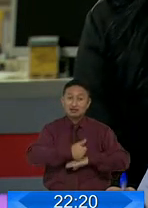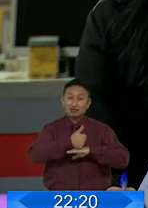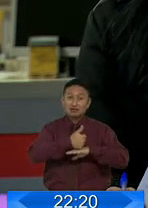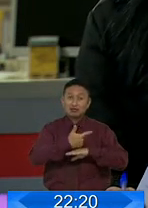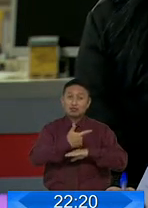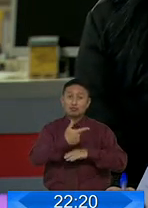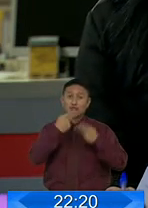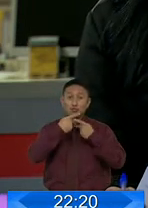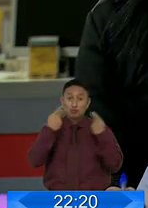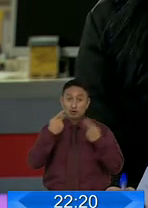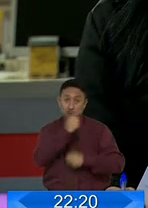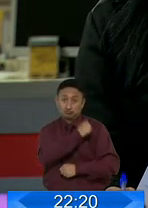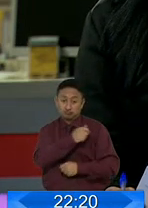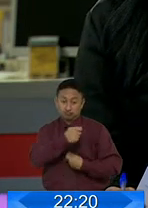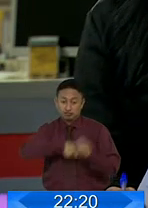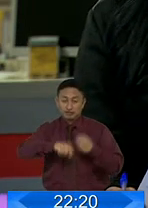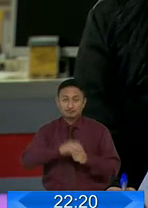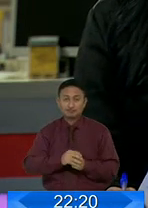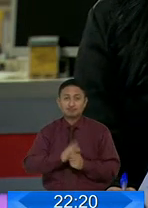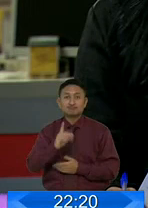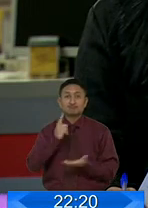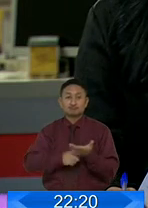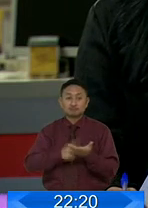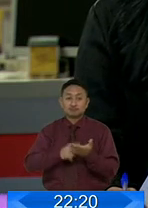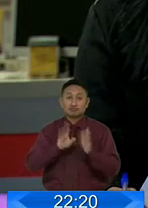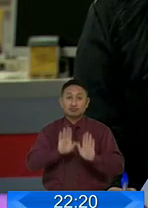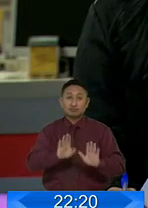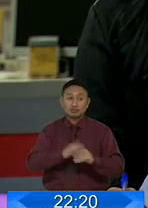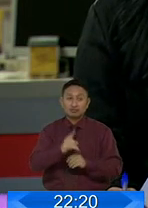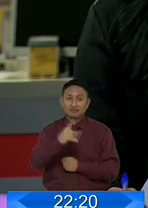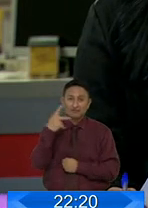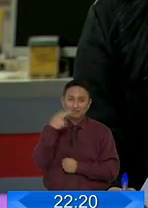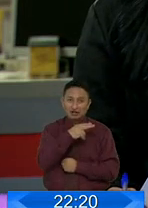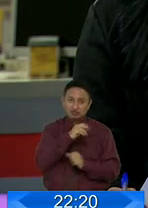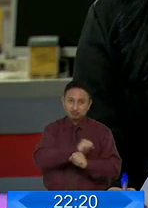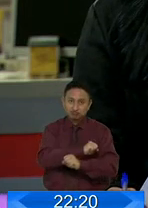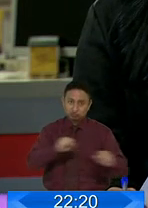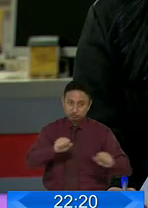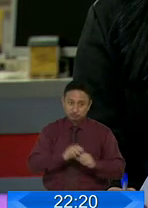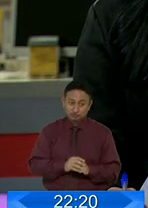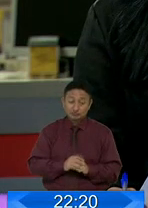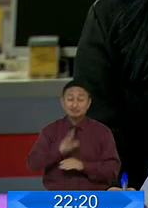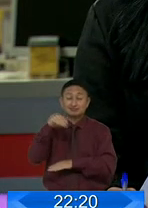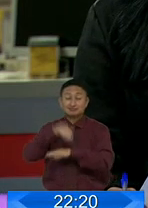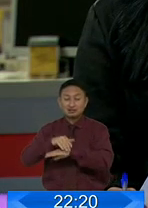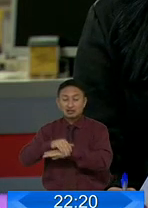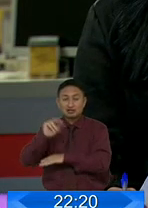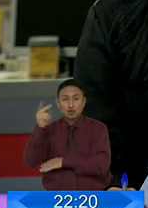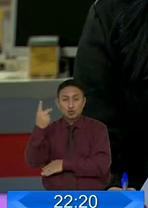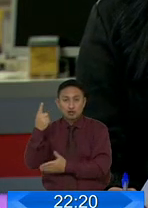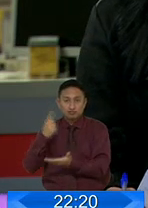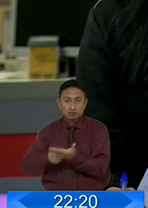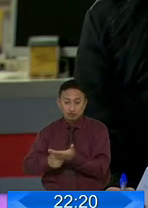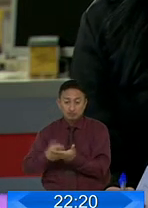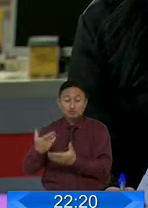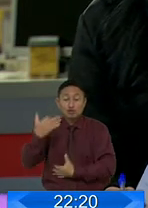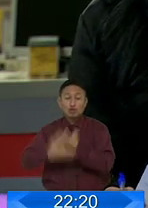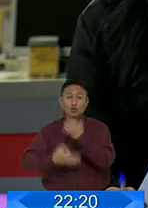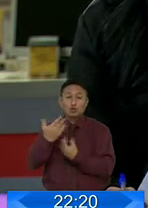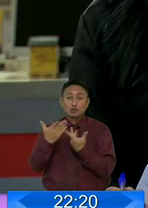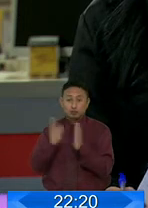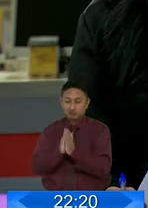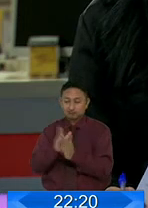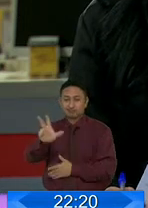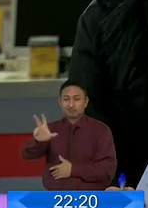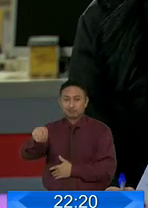La audiencia fue suspendida por una falsa amenaza de bomba, pero en la tarde se instaló una segunda, donde la juez negó la misma